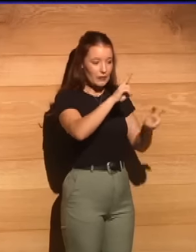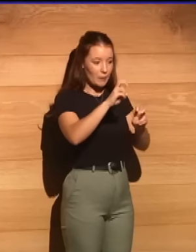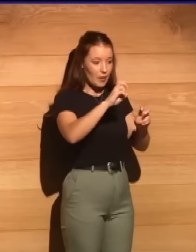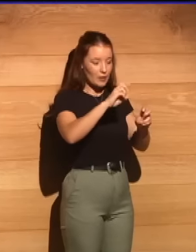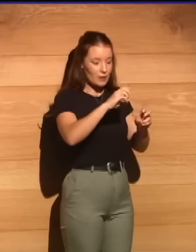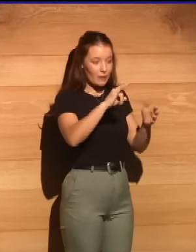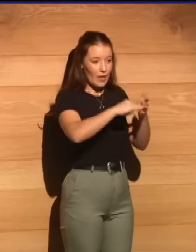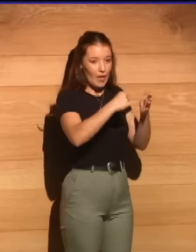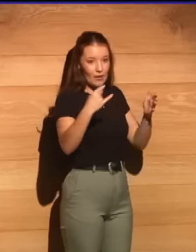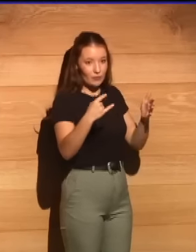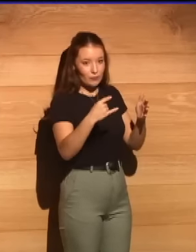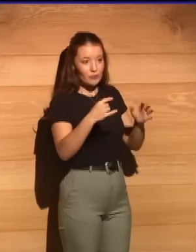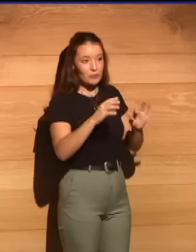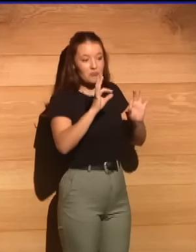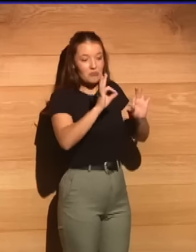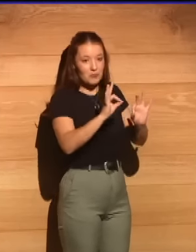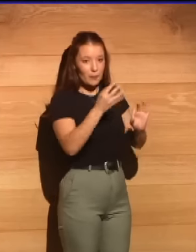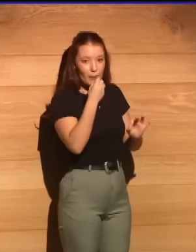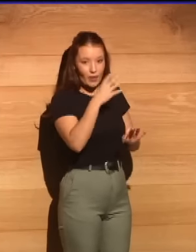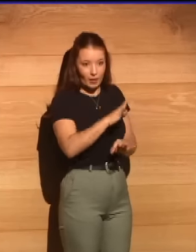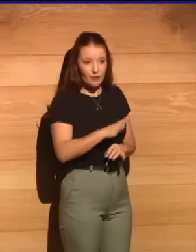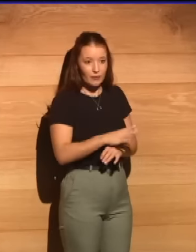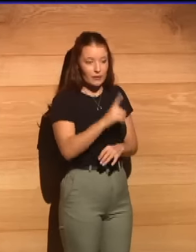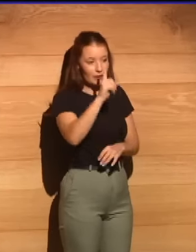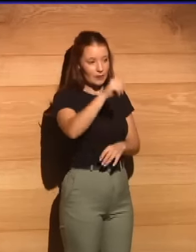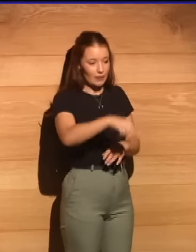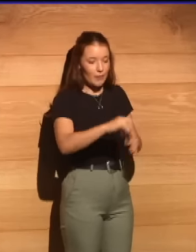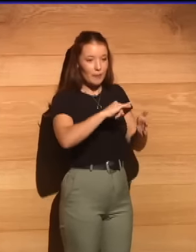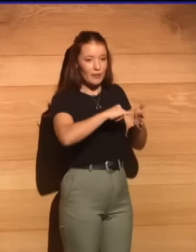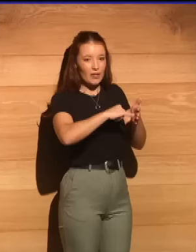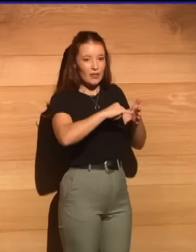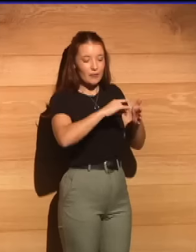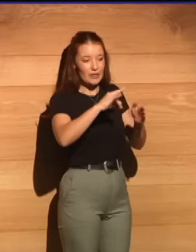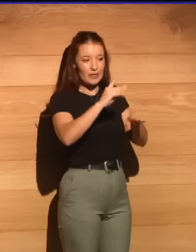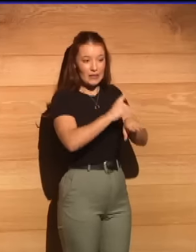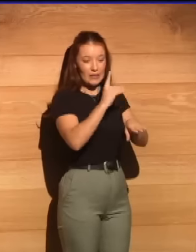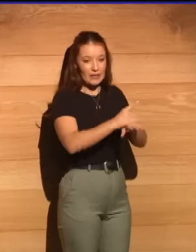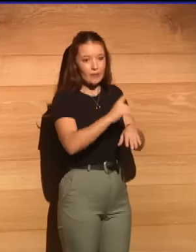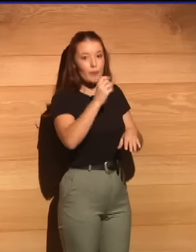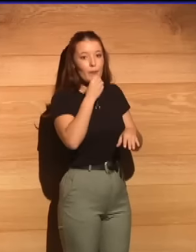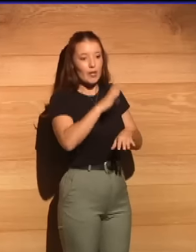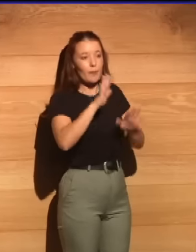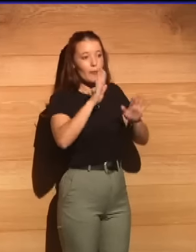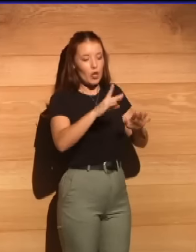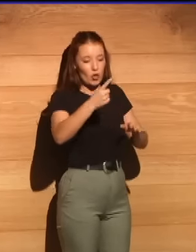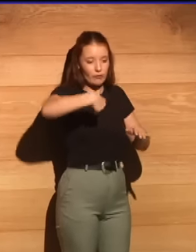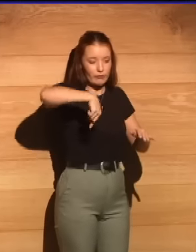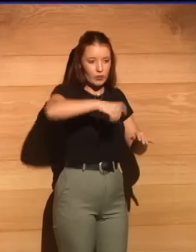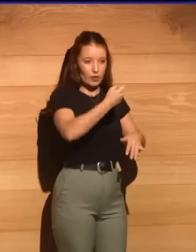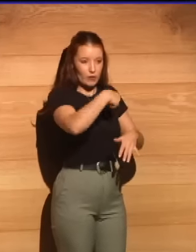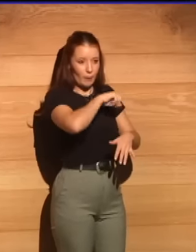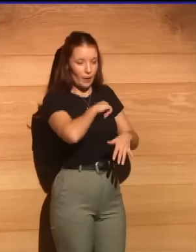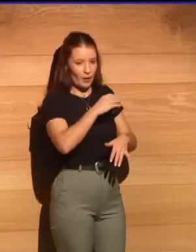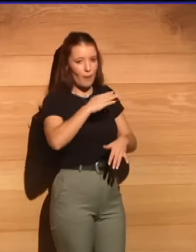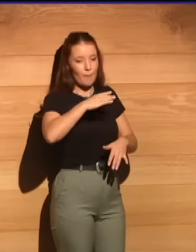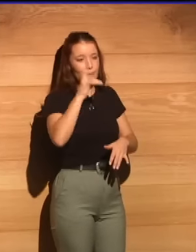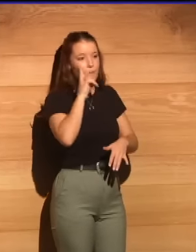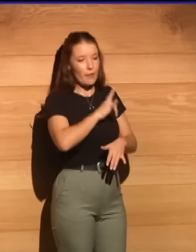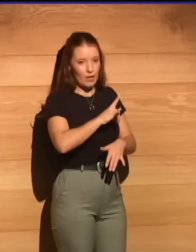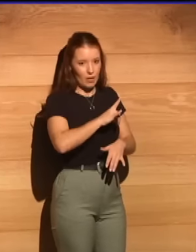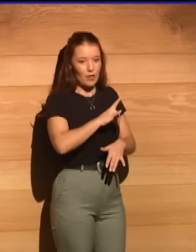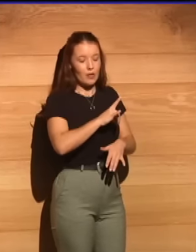parados también, 2 o 3, en temas de conectividad digital, pero salimos muy mal en lo que son competencias digitales de la ciudadanía, lo hemos comentado,